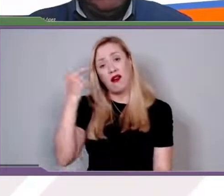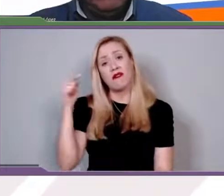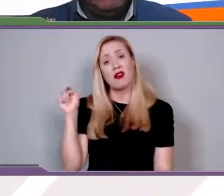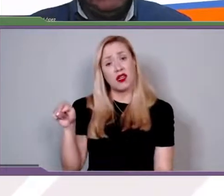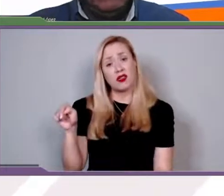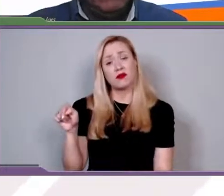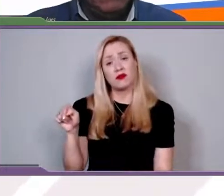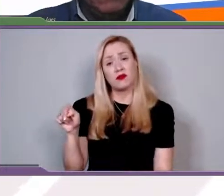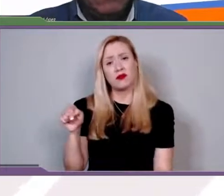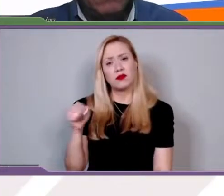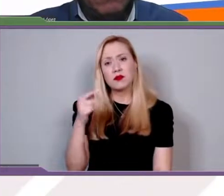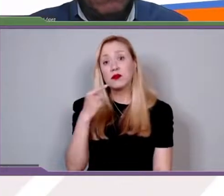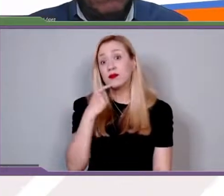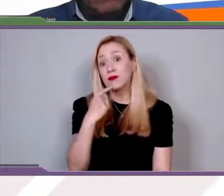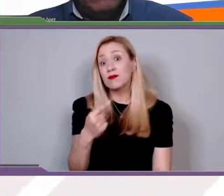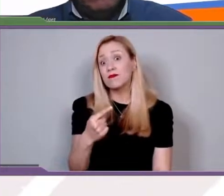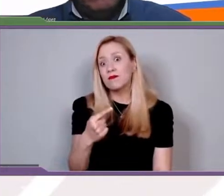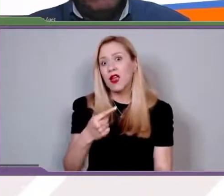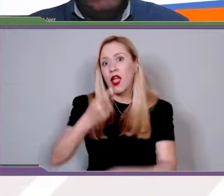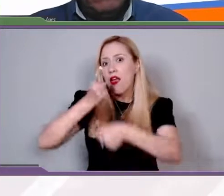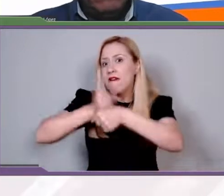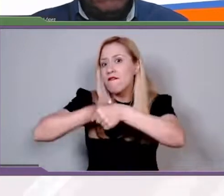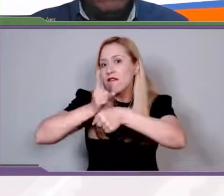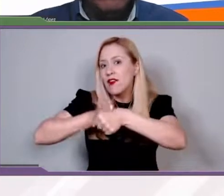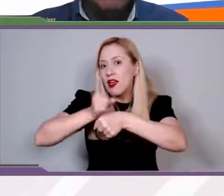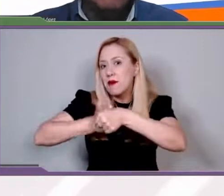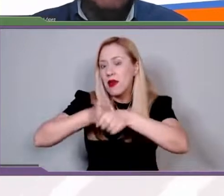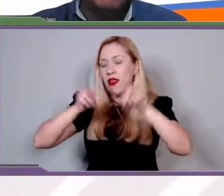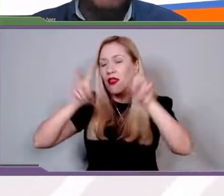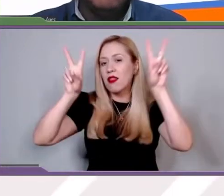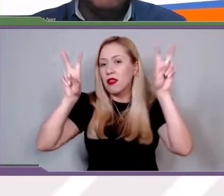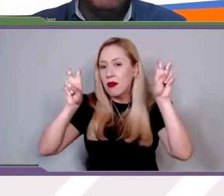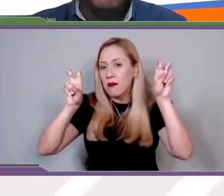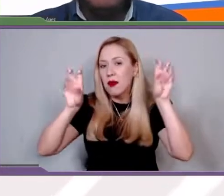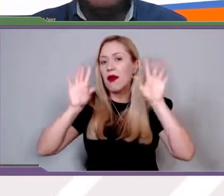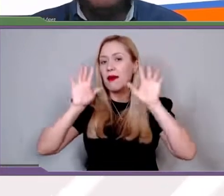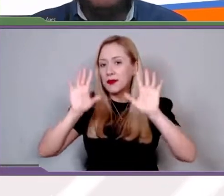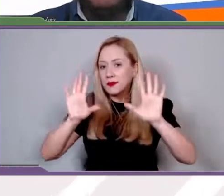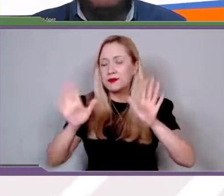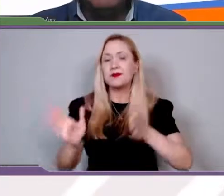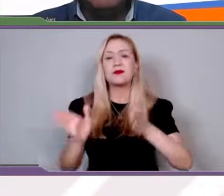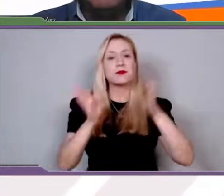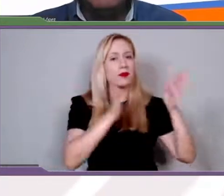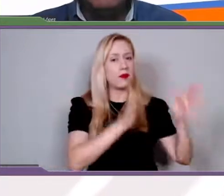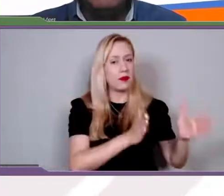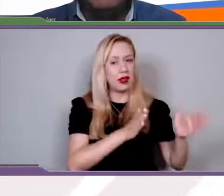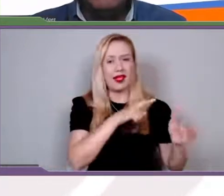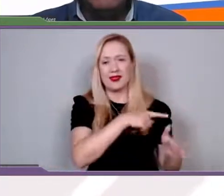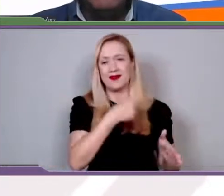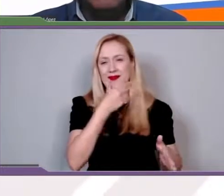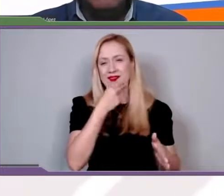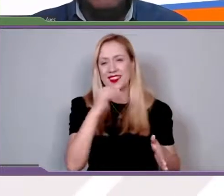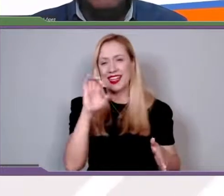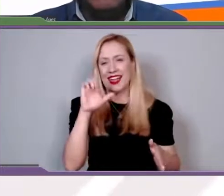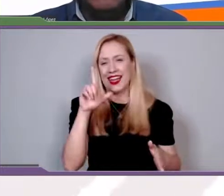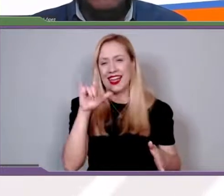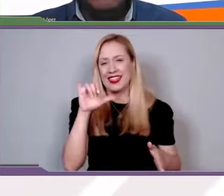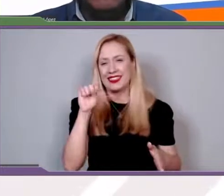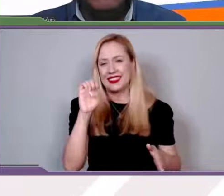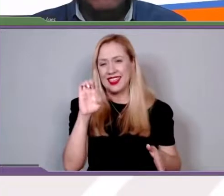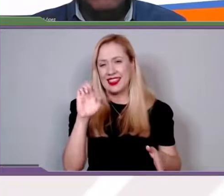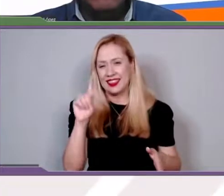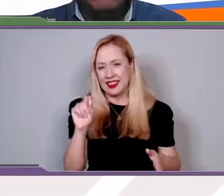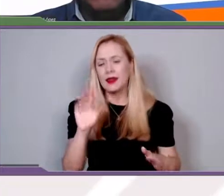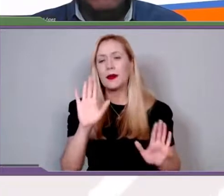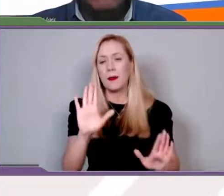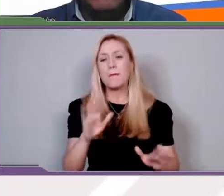gusta que te hayas referido al tema de la enfermedad, Angelita, porque antes de pasar con Elisette, te quiero preguntar, y era una pregunta de las que traía,